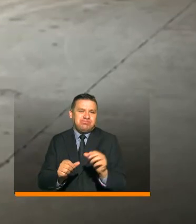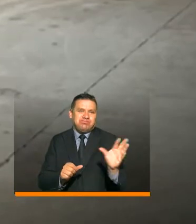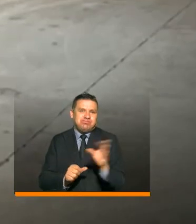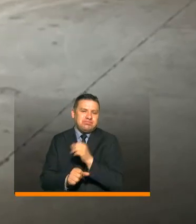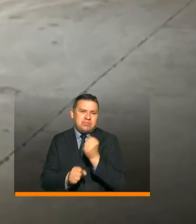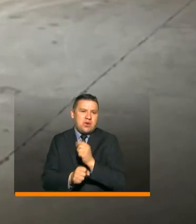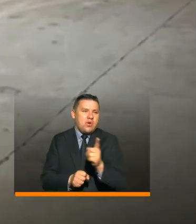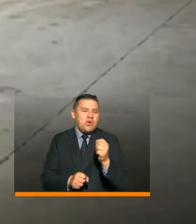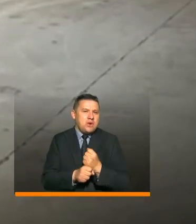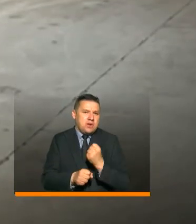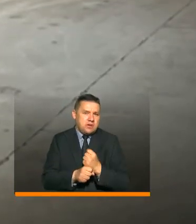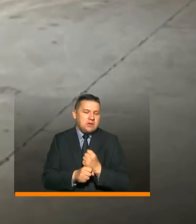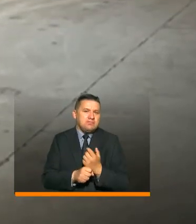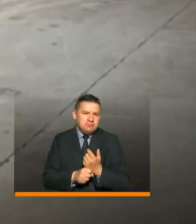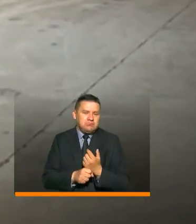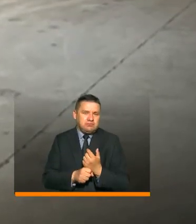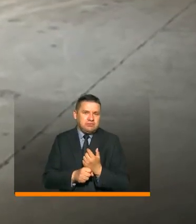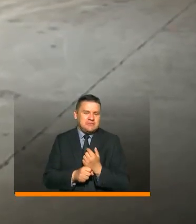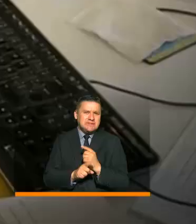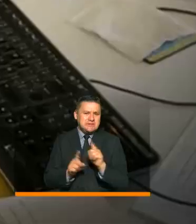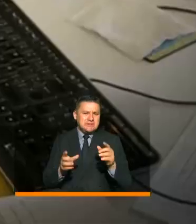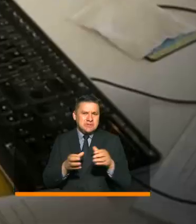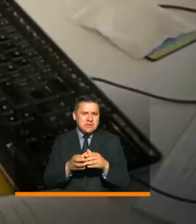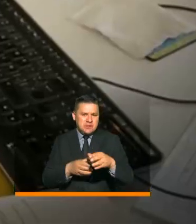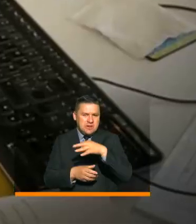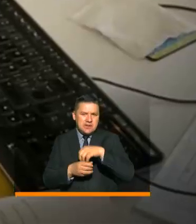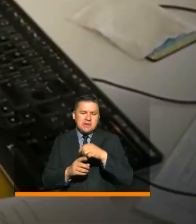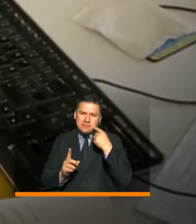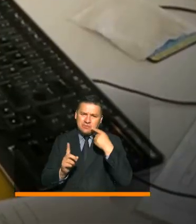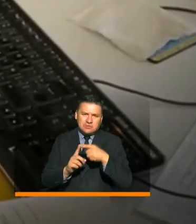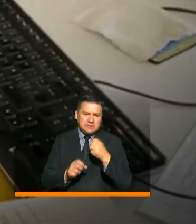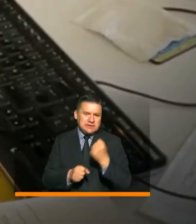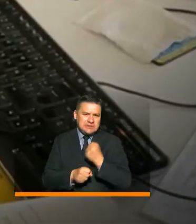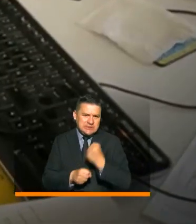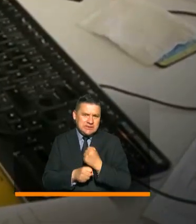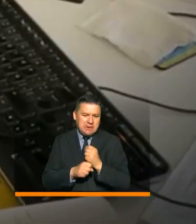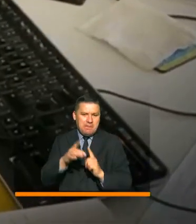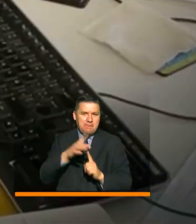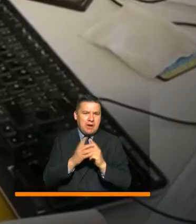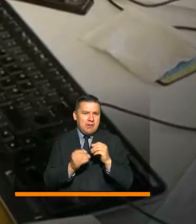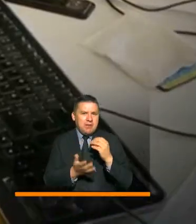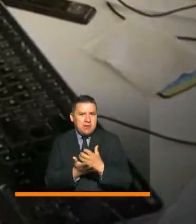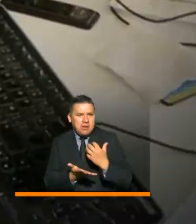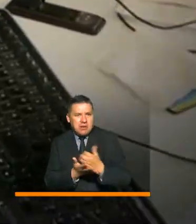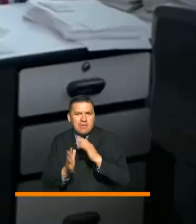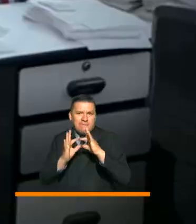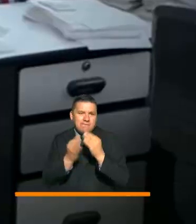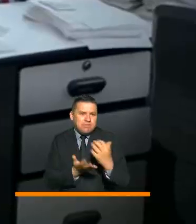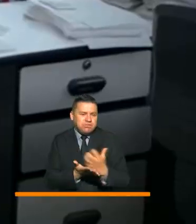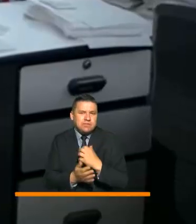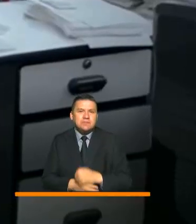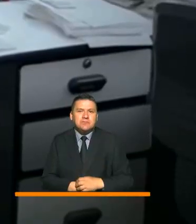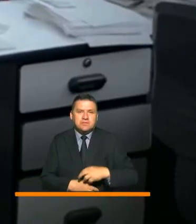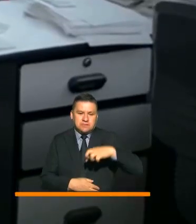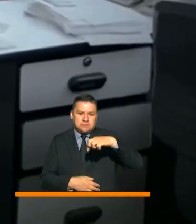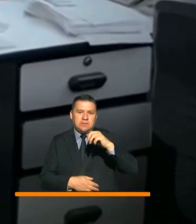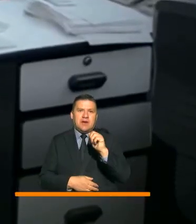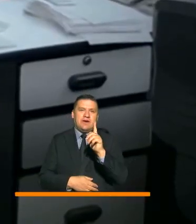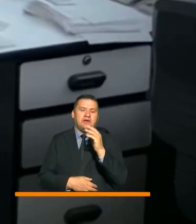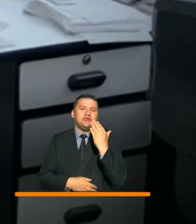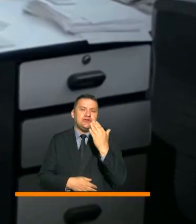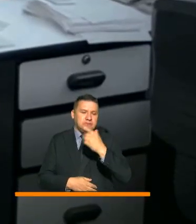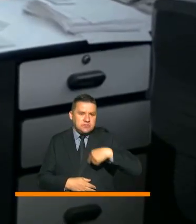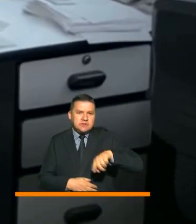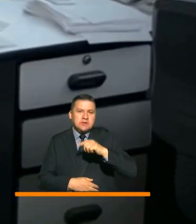nuestros empleados sus diferentes condiciones, laborando y generando un ingreso para sus familias. El PAE permitió